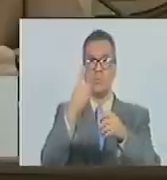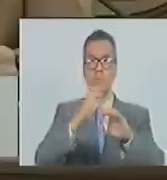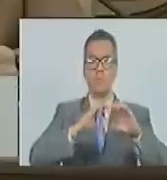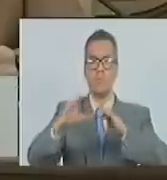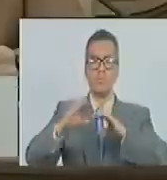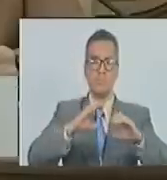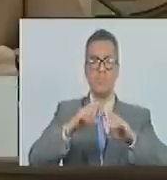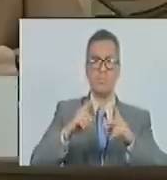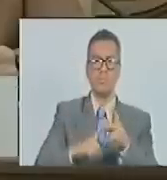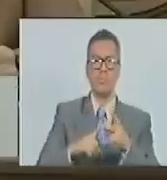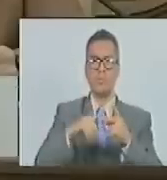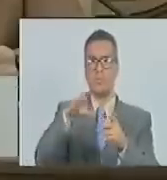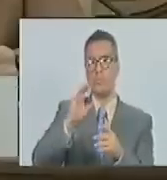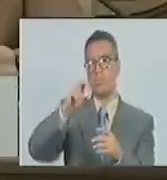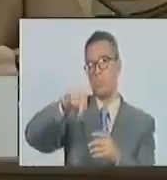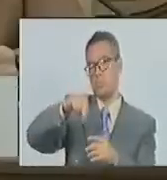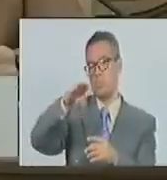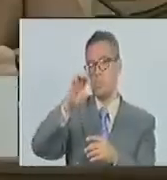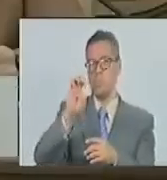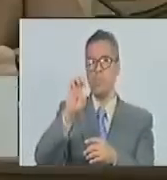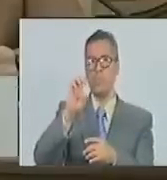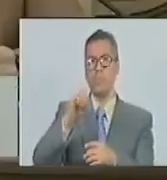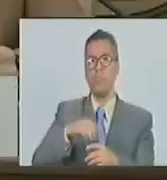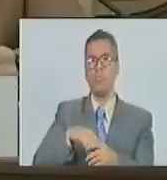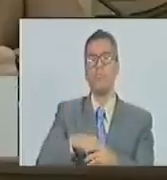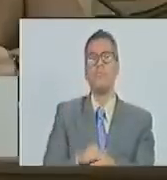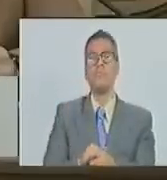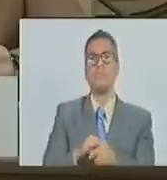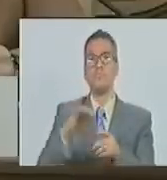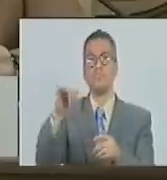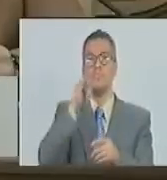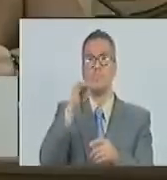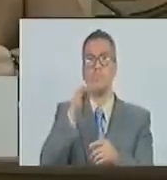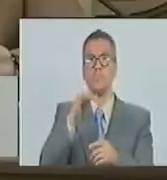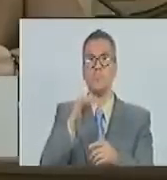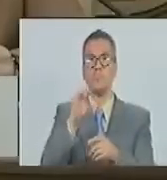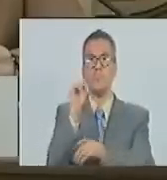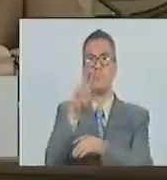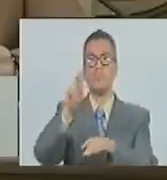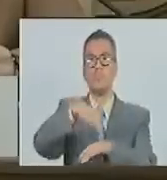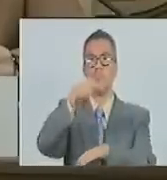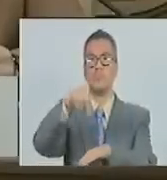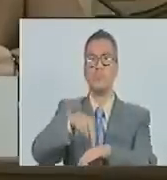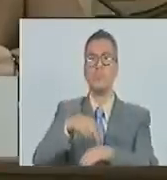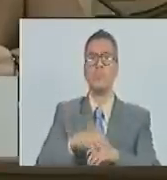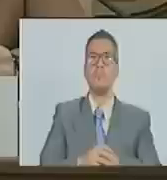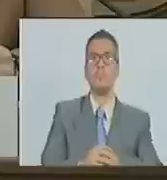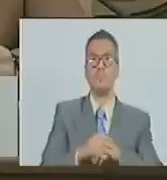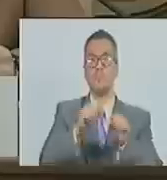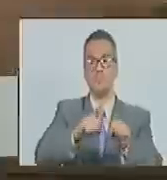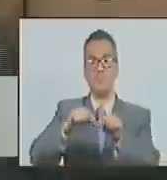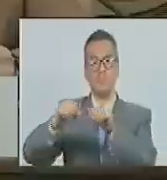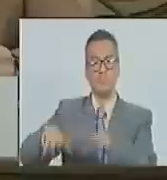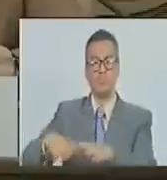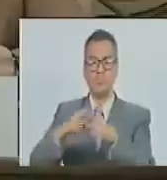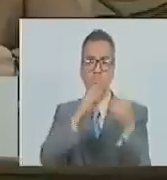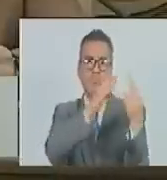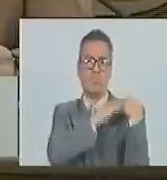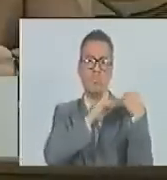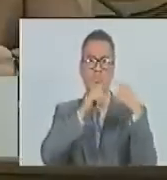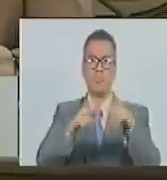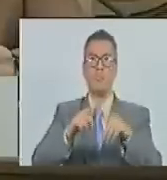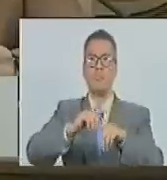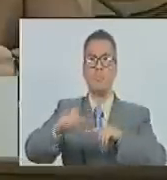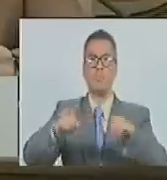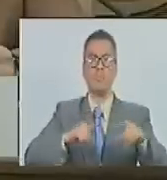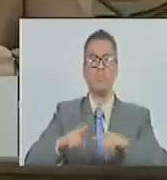y suplentes del Consejo Nacional Electoral, informando a la Asamblea Nacional que renuncian a sus cargos como